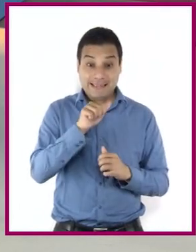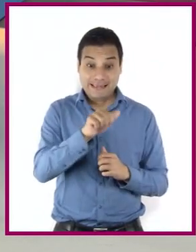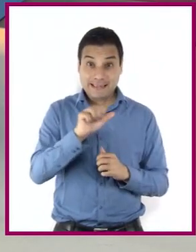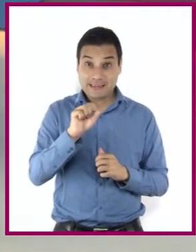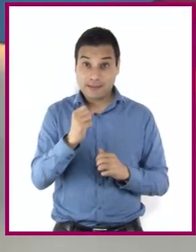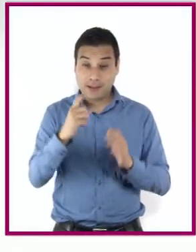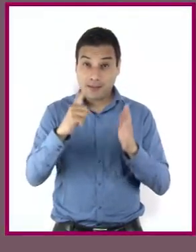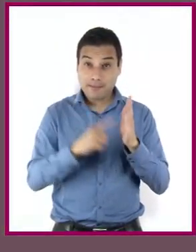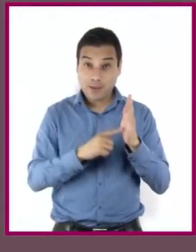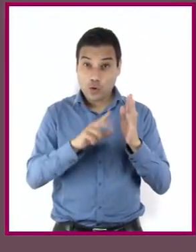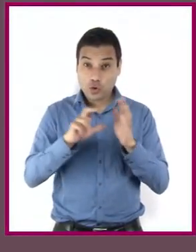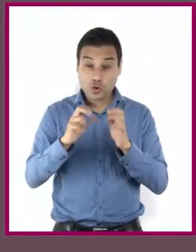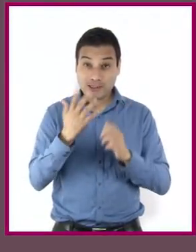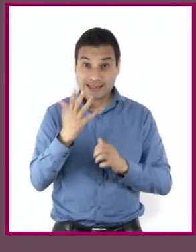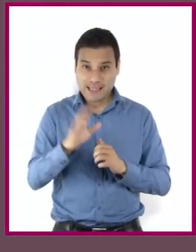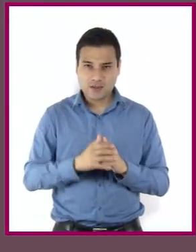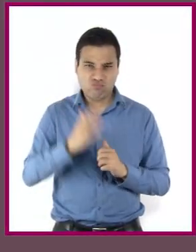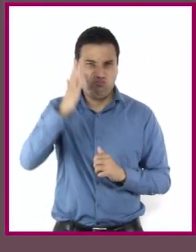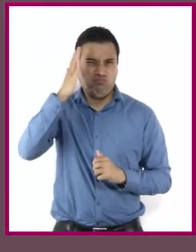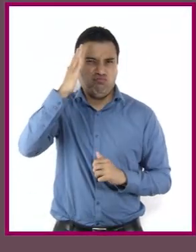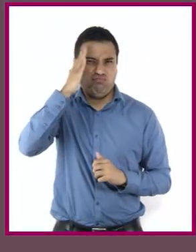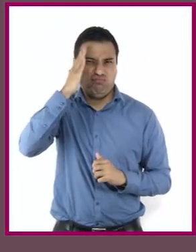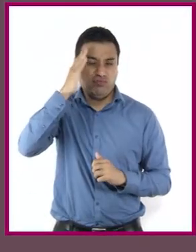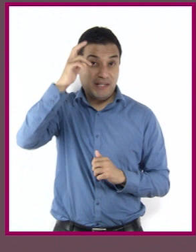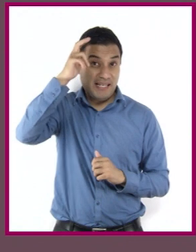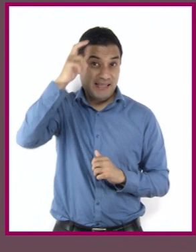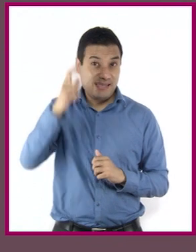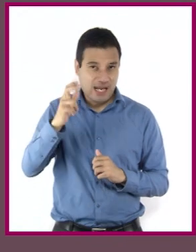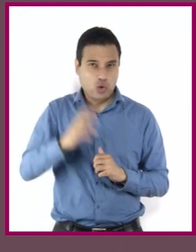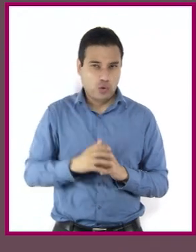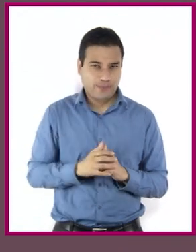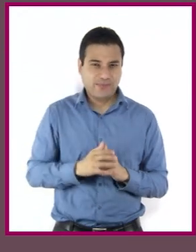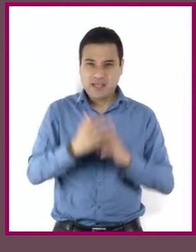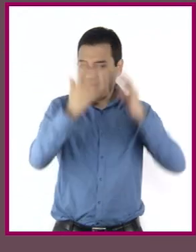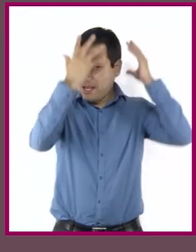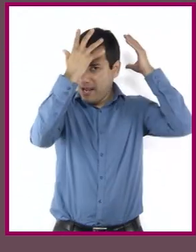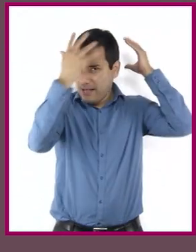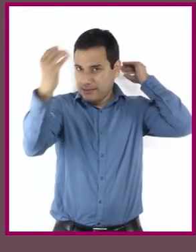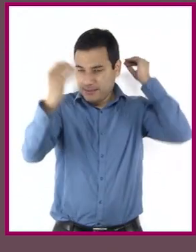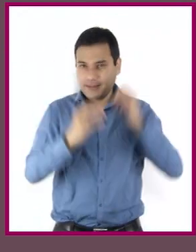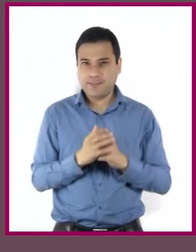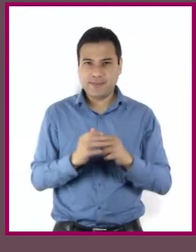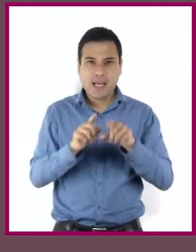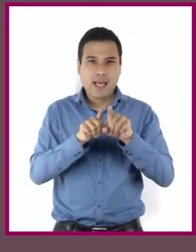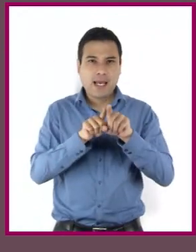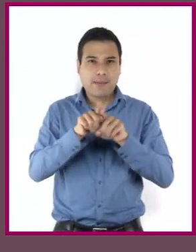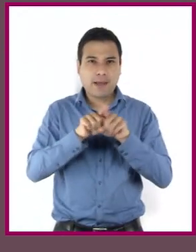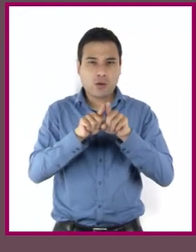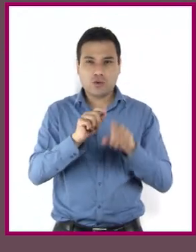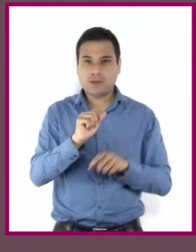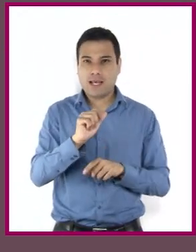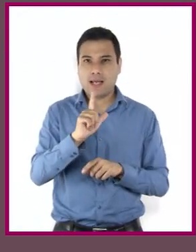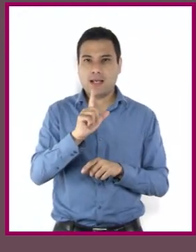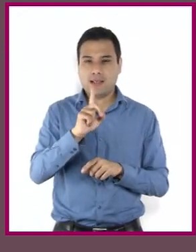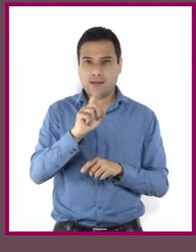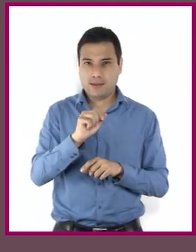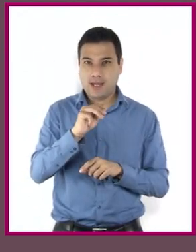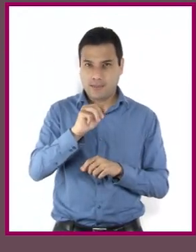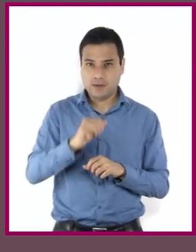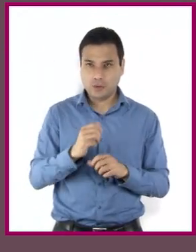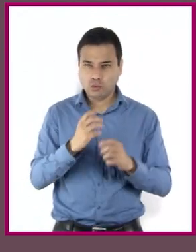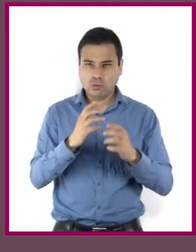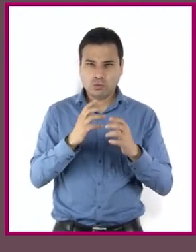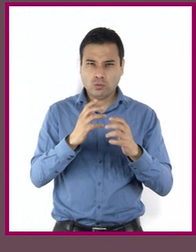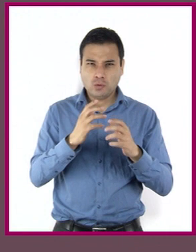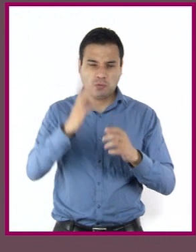de 1810, encabezada por Miguel Hidalgo, Ignacio Allende y los hermanos Aldama y otros insurgentes, sembró